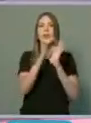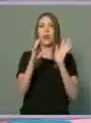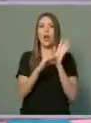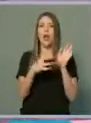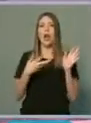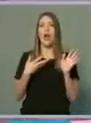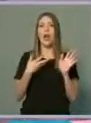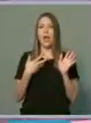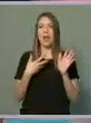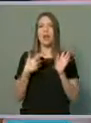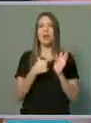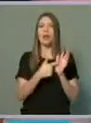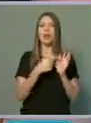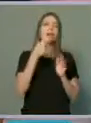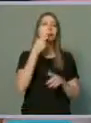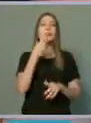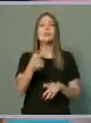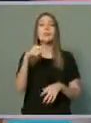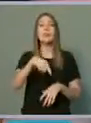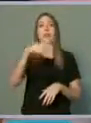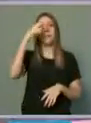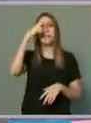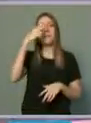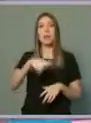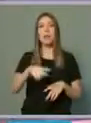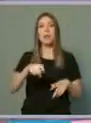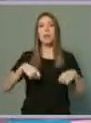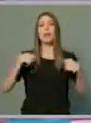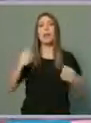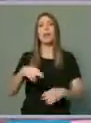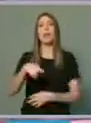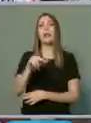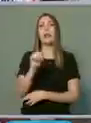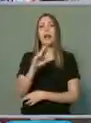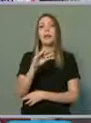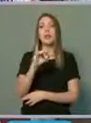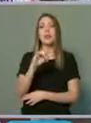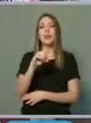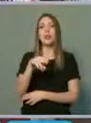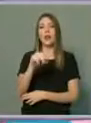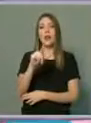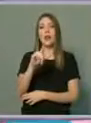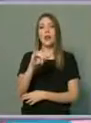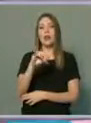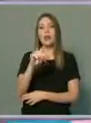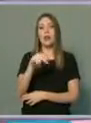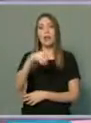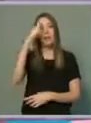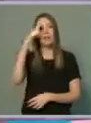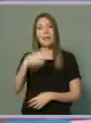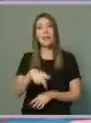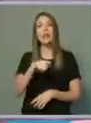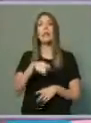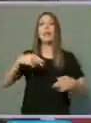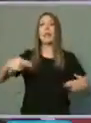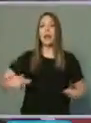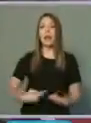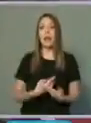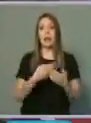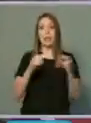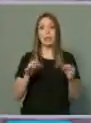ver, en México la nacionalidad mexicana, obviamente, se adquiere o por nacimiento o